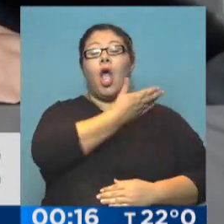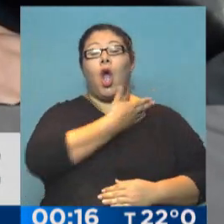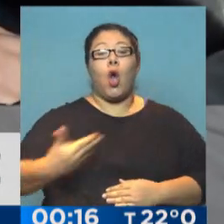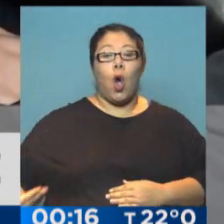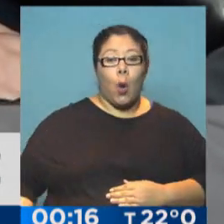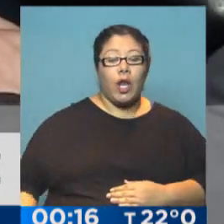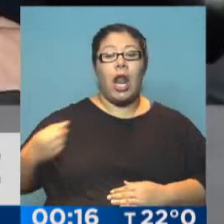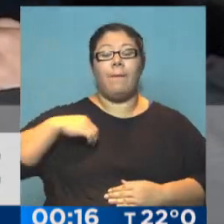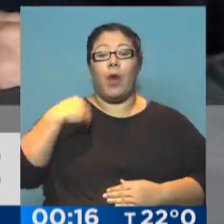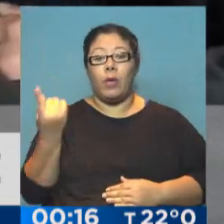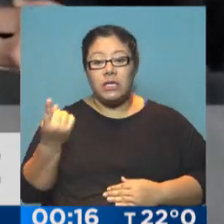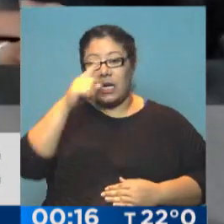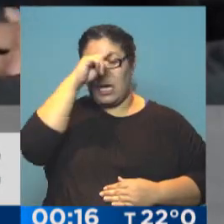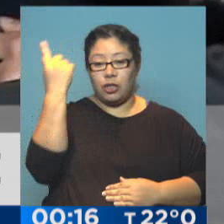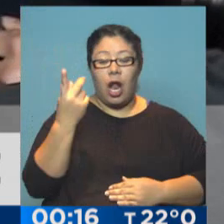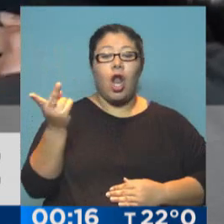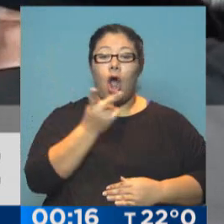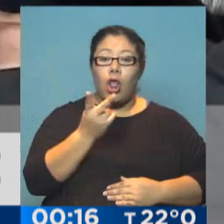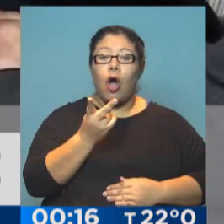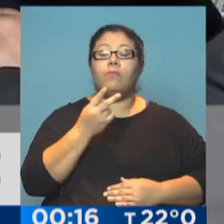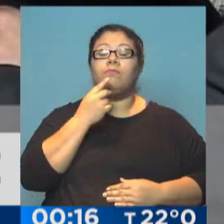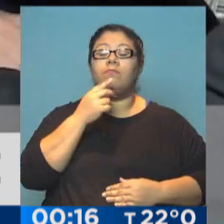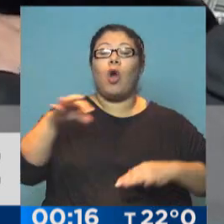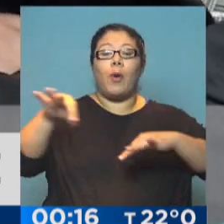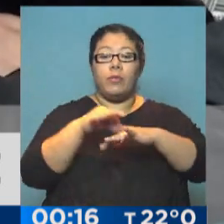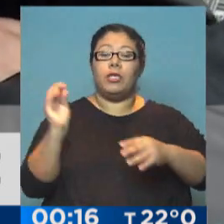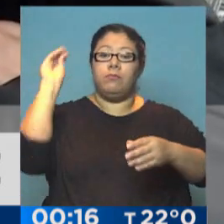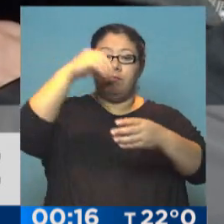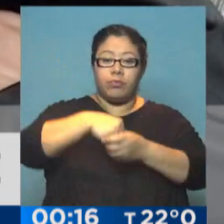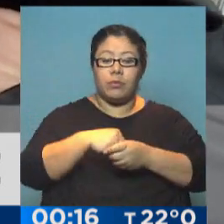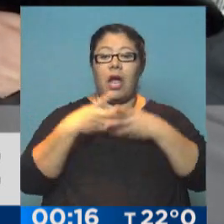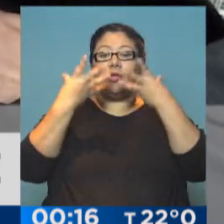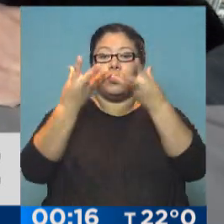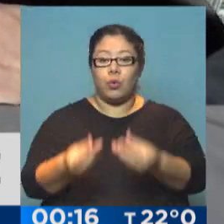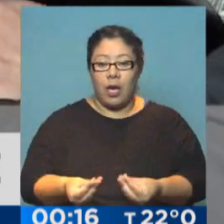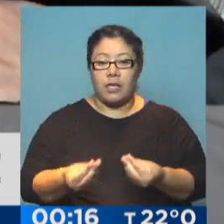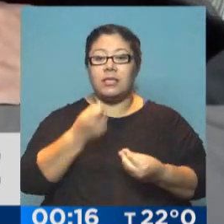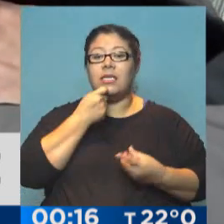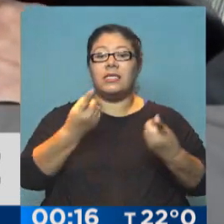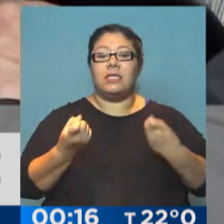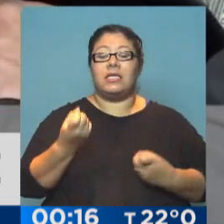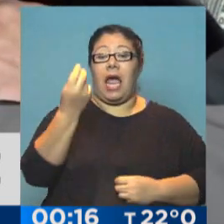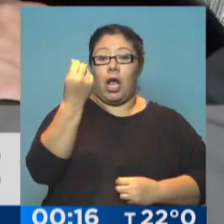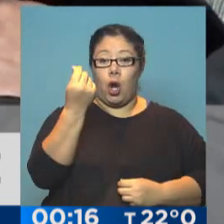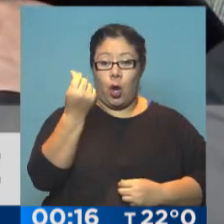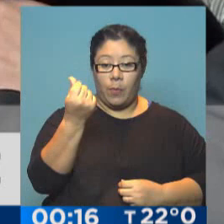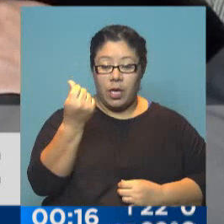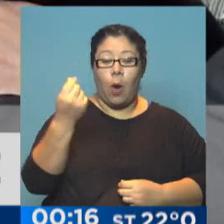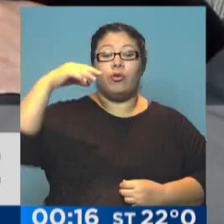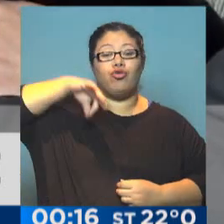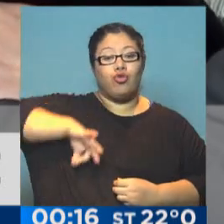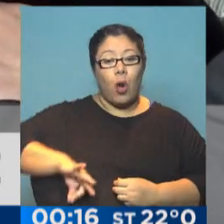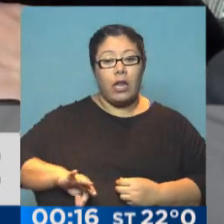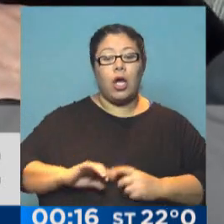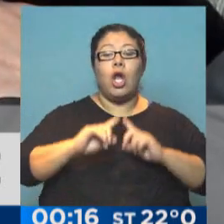comprometió a intervenir y seguir aportando la ayuda necesaria, tanto económica para los salarios hasta